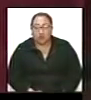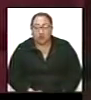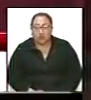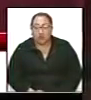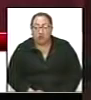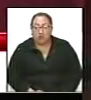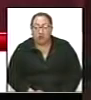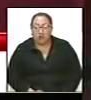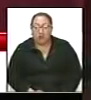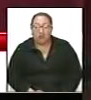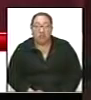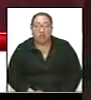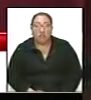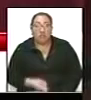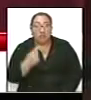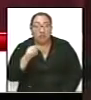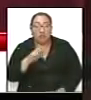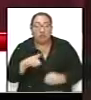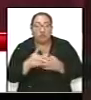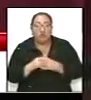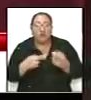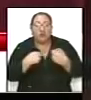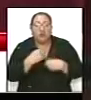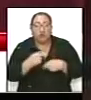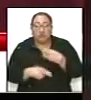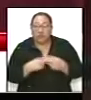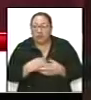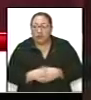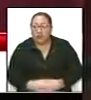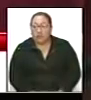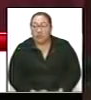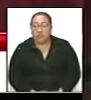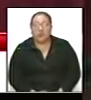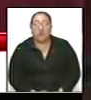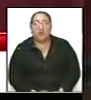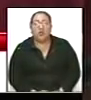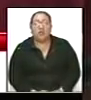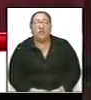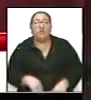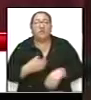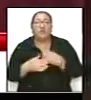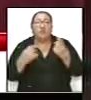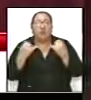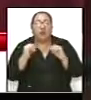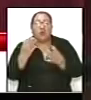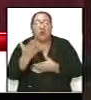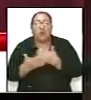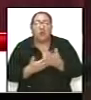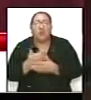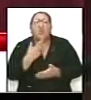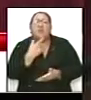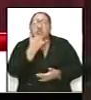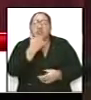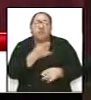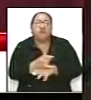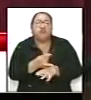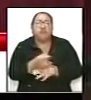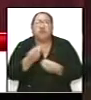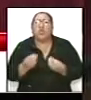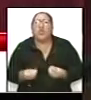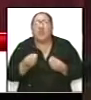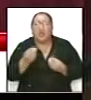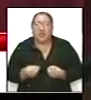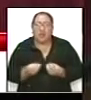Para ello, señores de la representación nacional, quisiera hacer un recuento de cuál ha sido la imputación, cuál ha